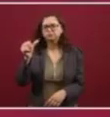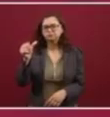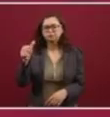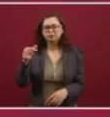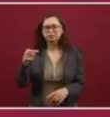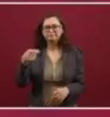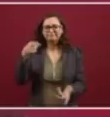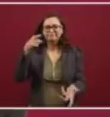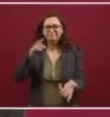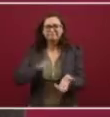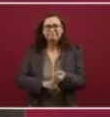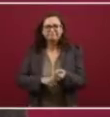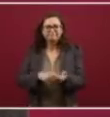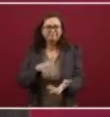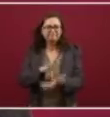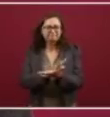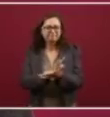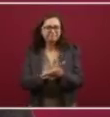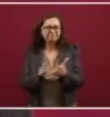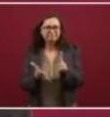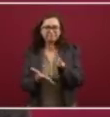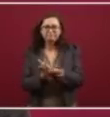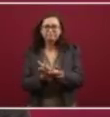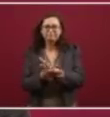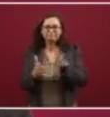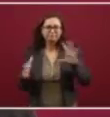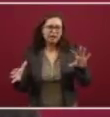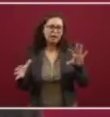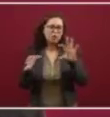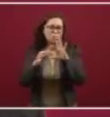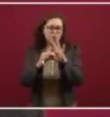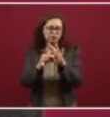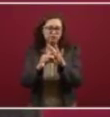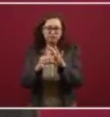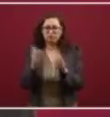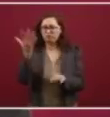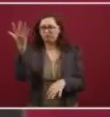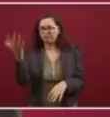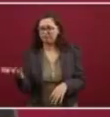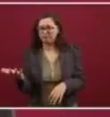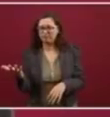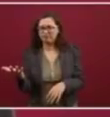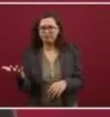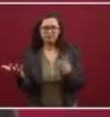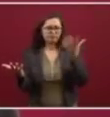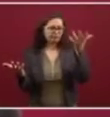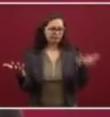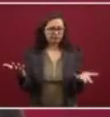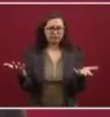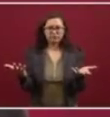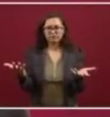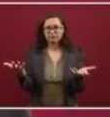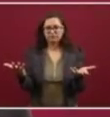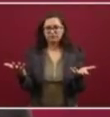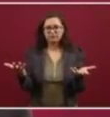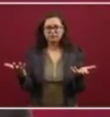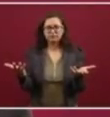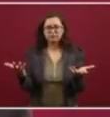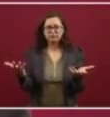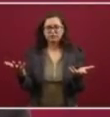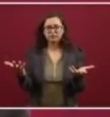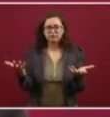complicidad, era una componenda entre servidores públicos